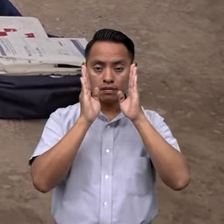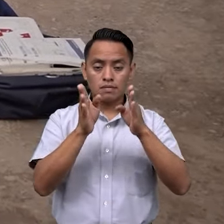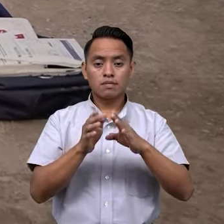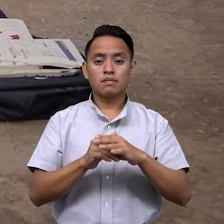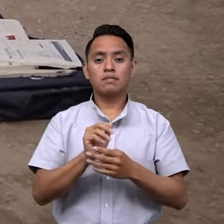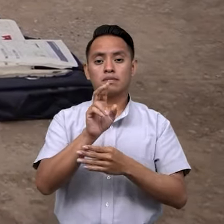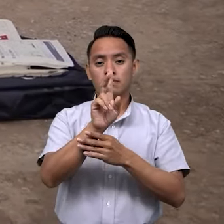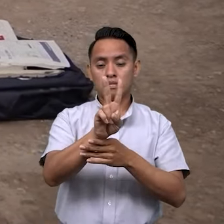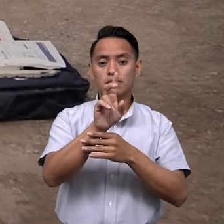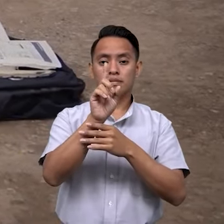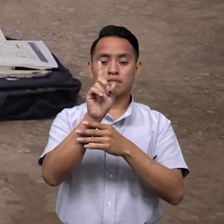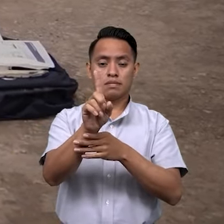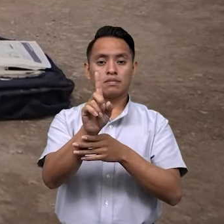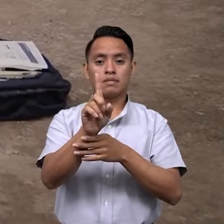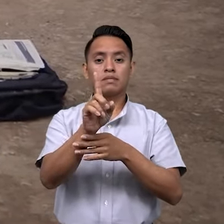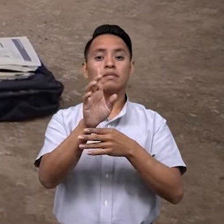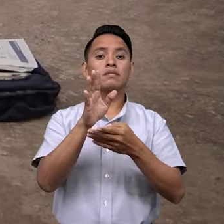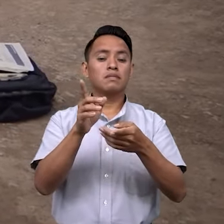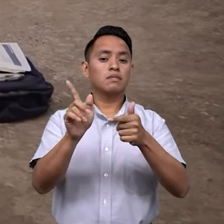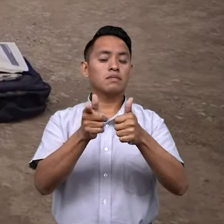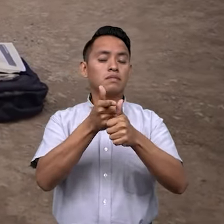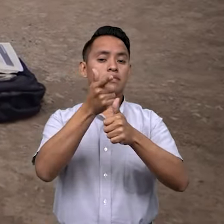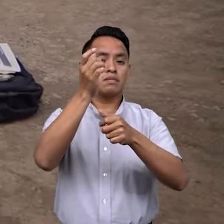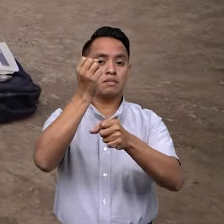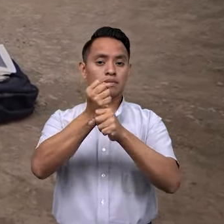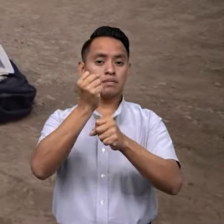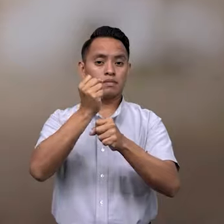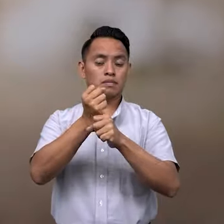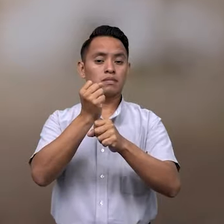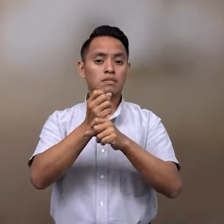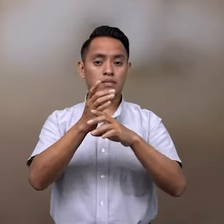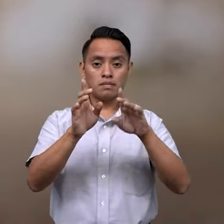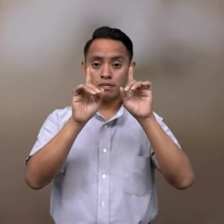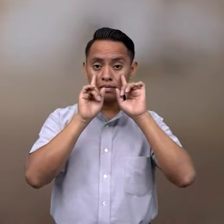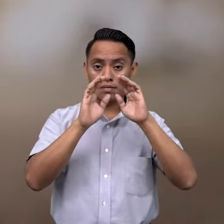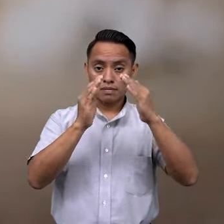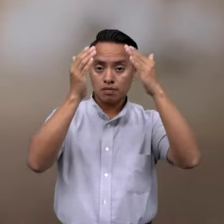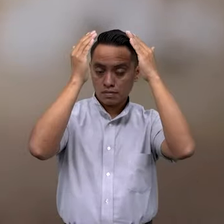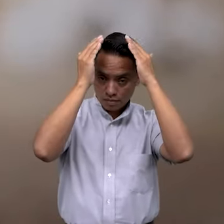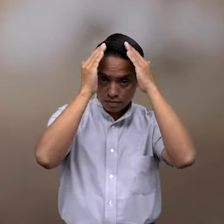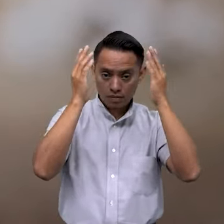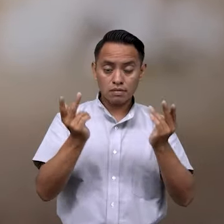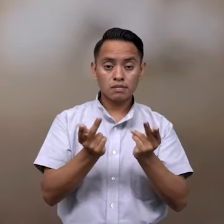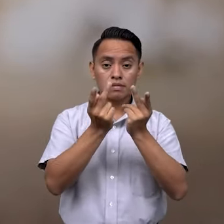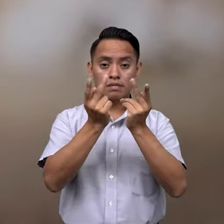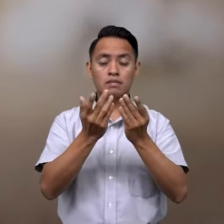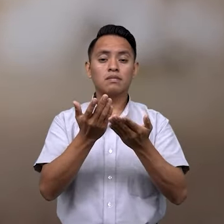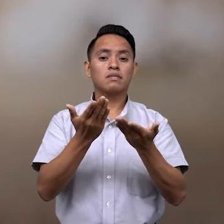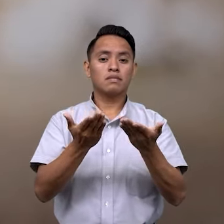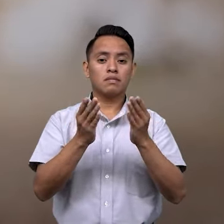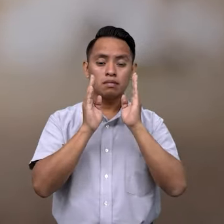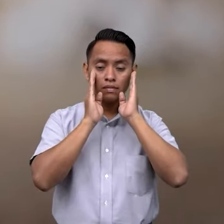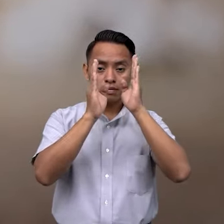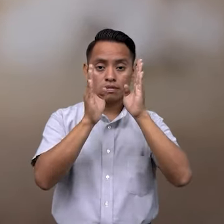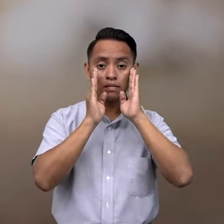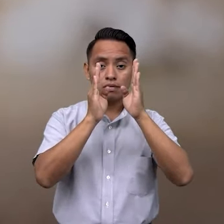El 21 ya tenemos el primer ejercicio nacional de salvaguardar la vida. y entonces nosotros le damos